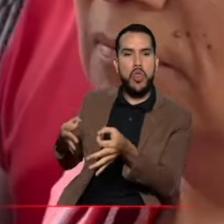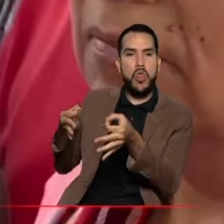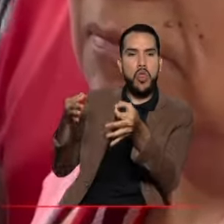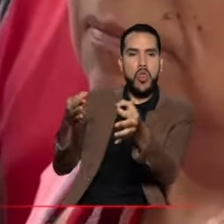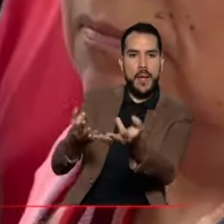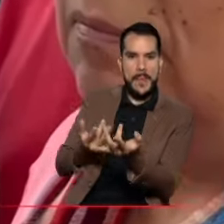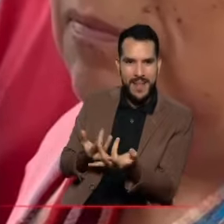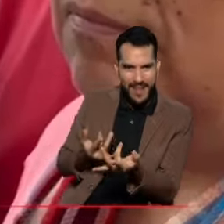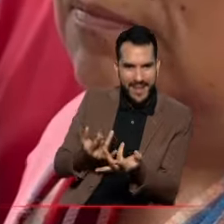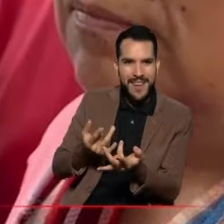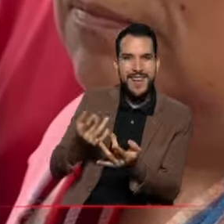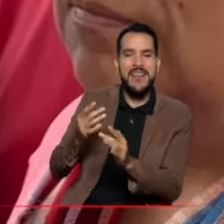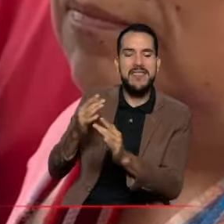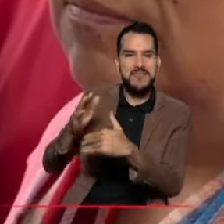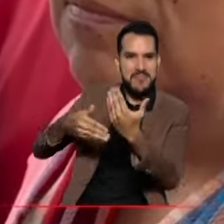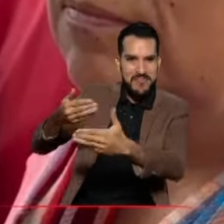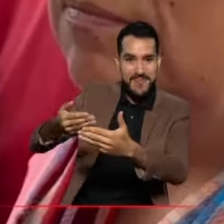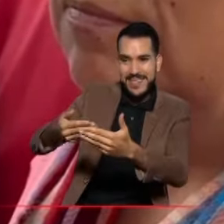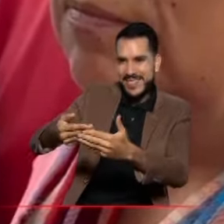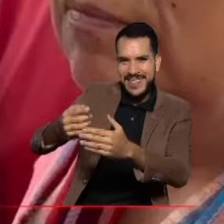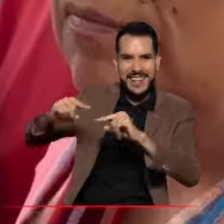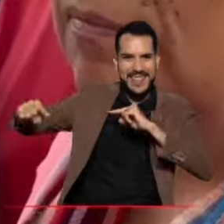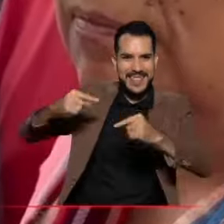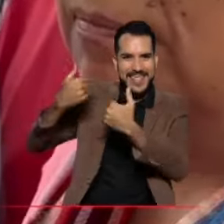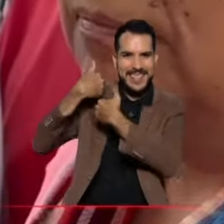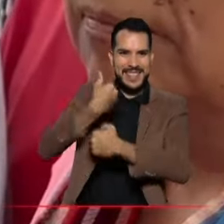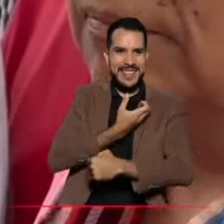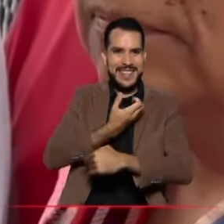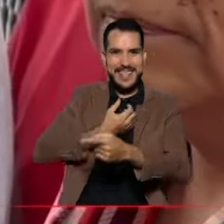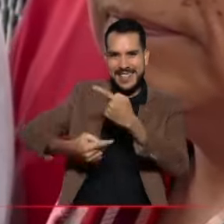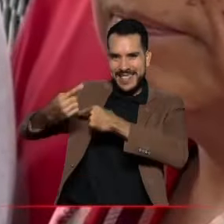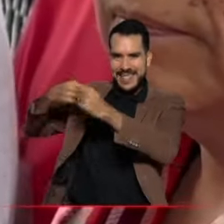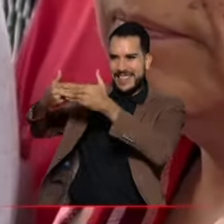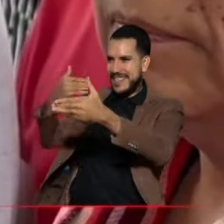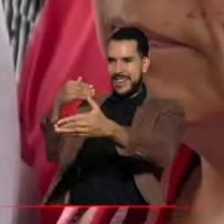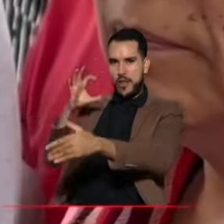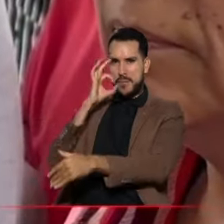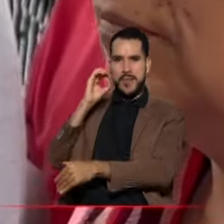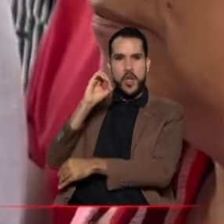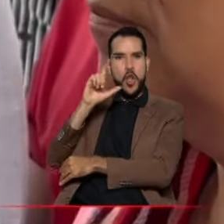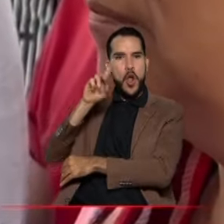me refiero a la del señor Olmedo López. Hay otras que ya estaban listas para